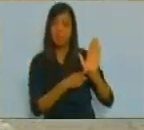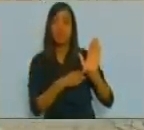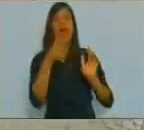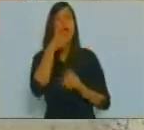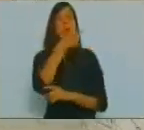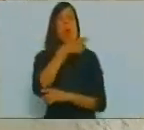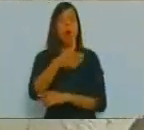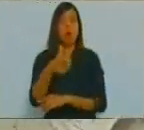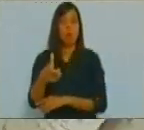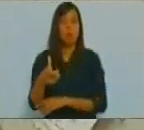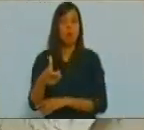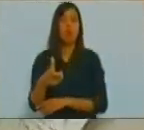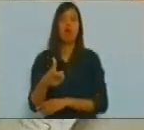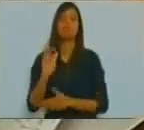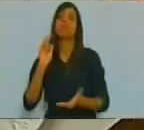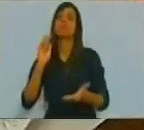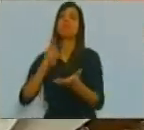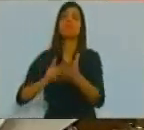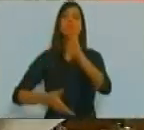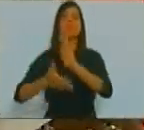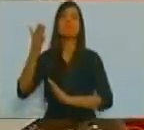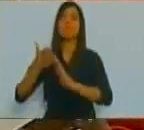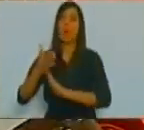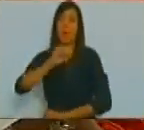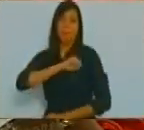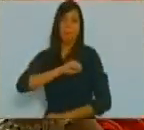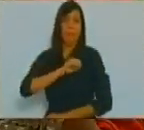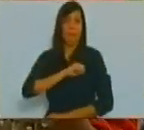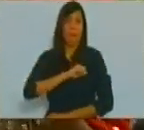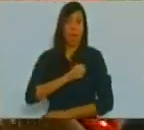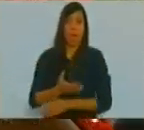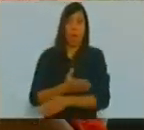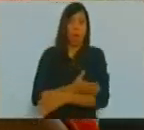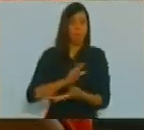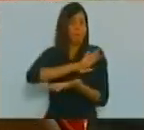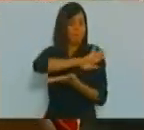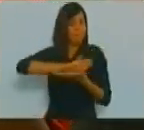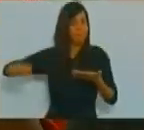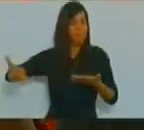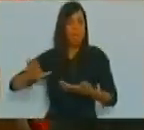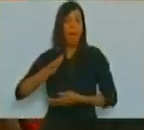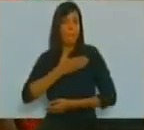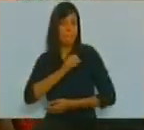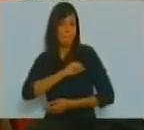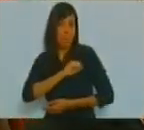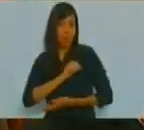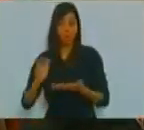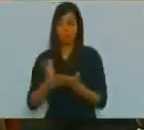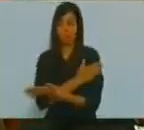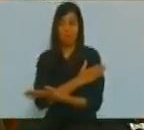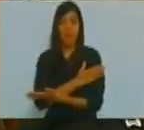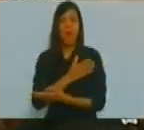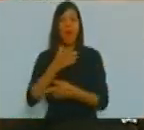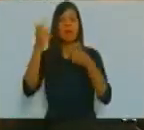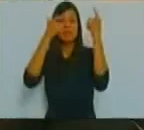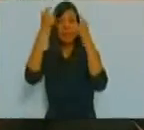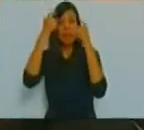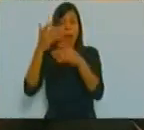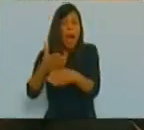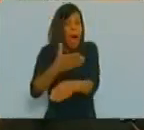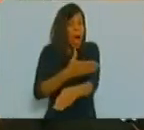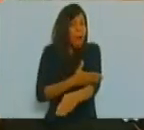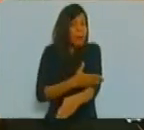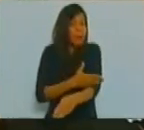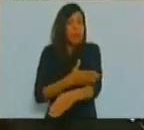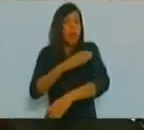pueblo perdió el miedo porque antes de chávez teníamos un estado que no nos